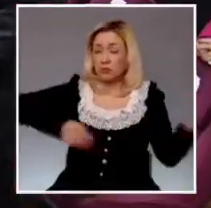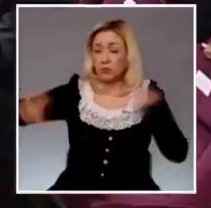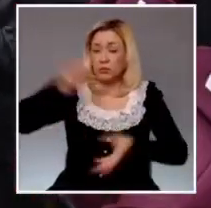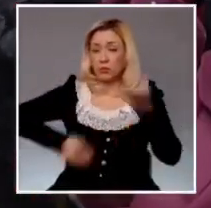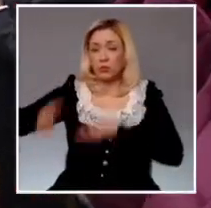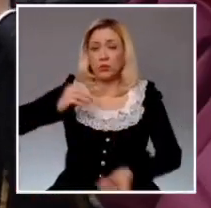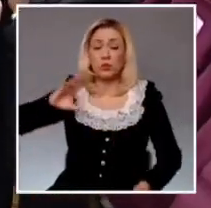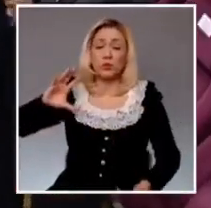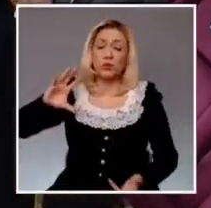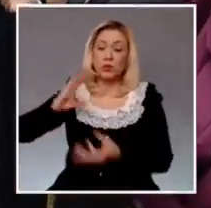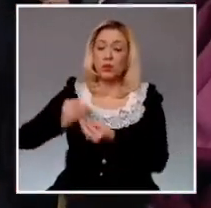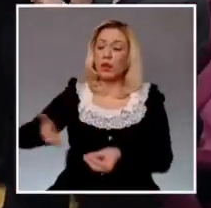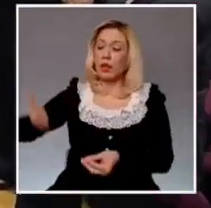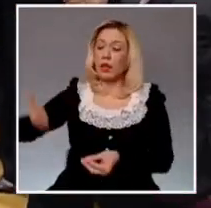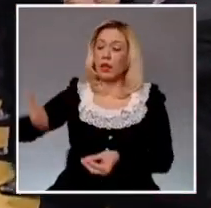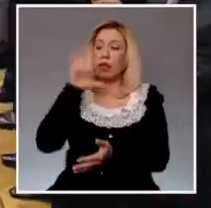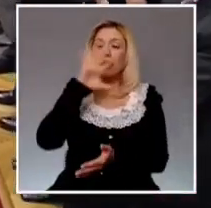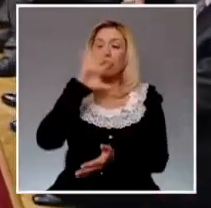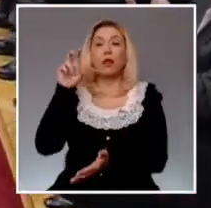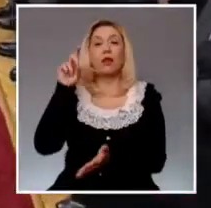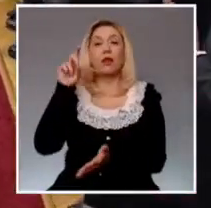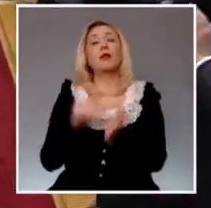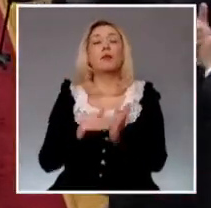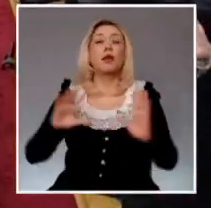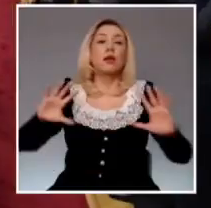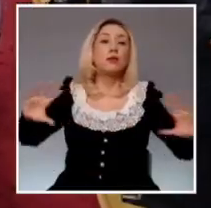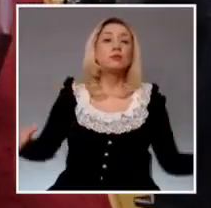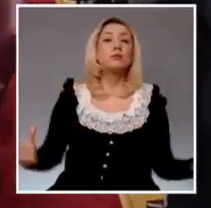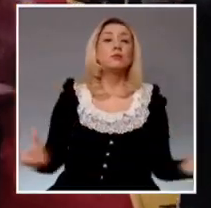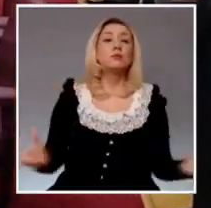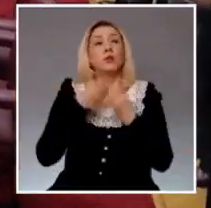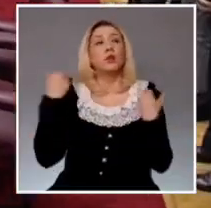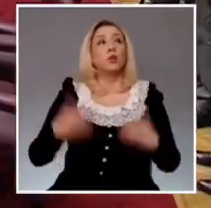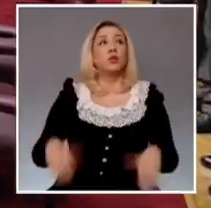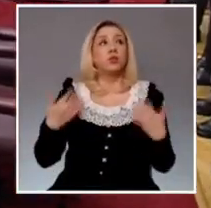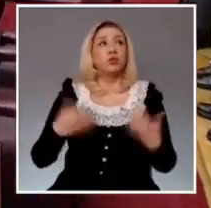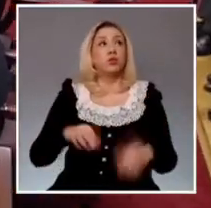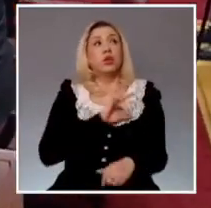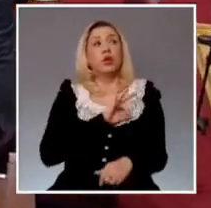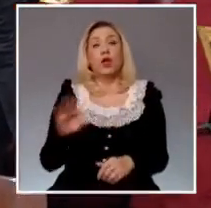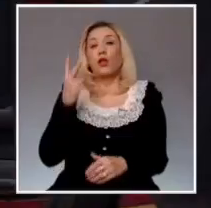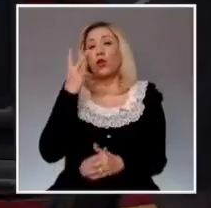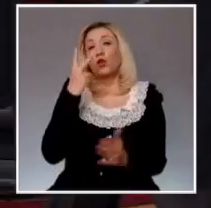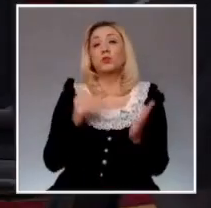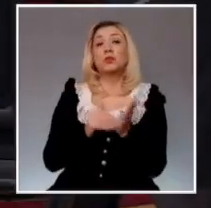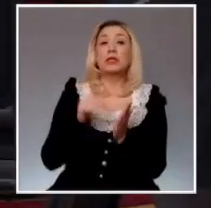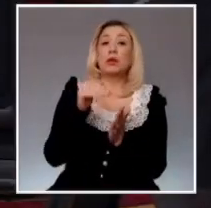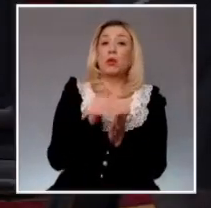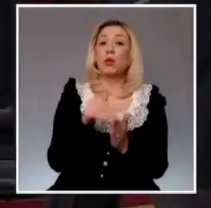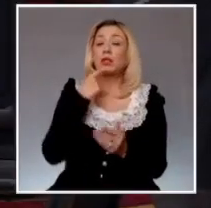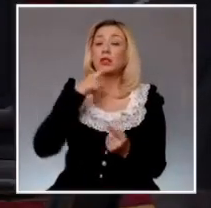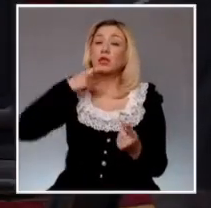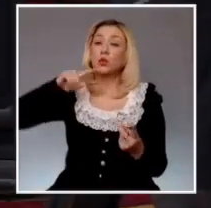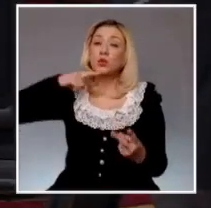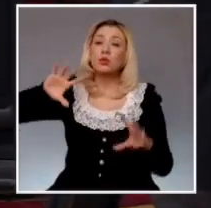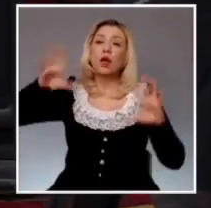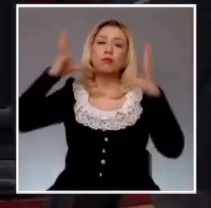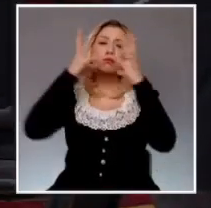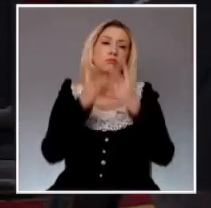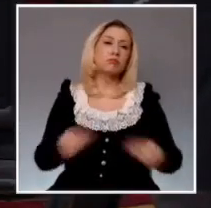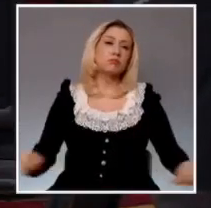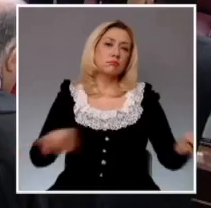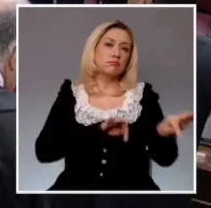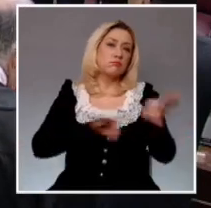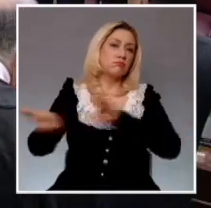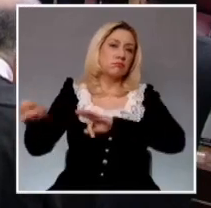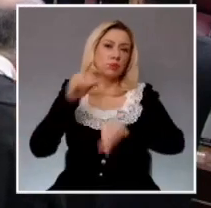de 530.000, arrojó una carga de trabajo superior a los 2 millones de asuntos. Para el canal del Poder Judicial de la